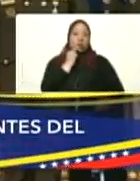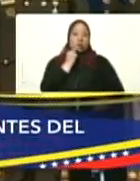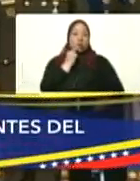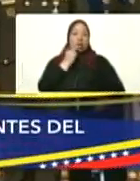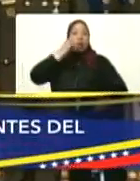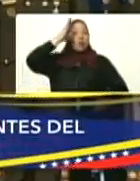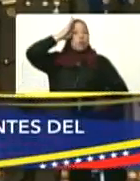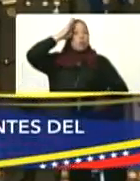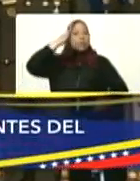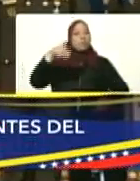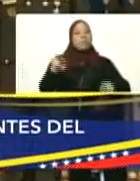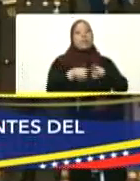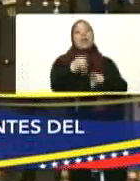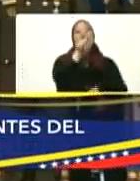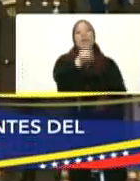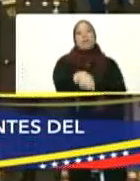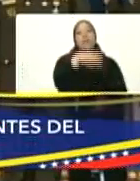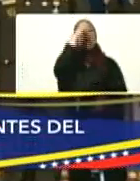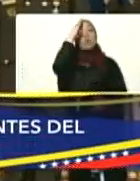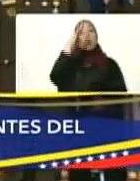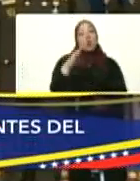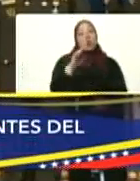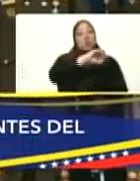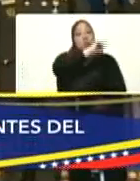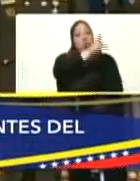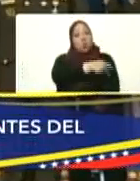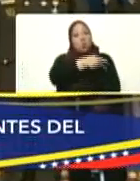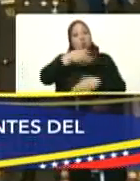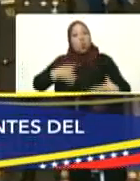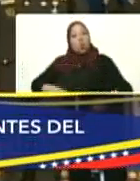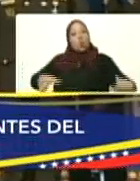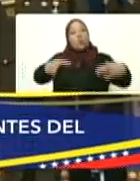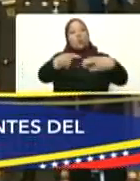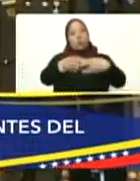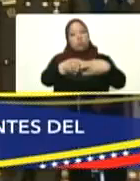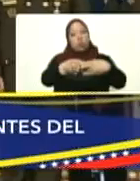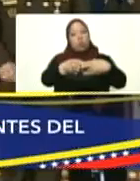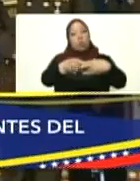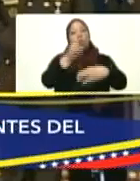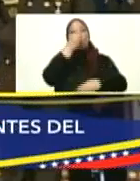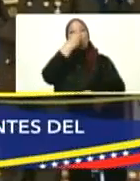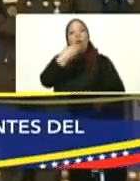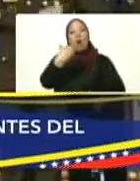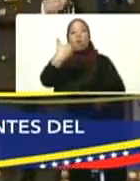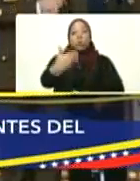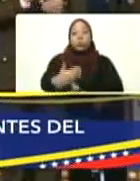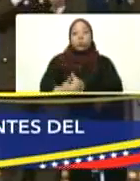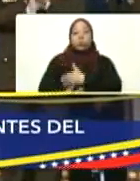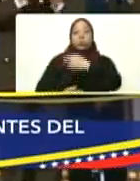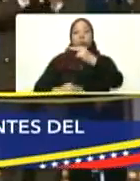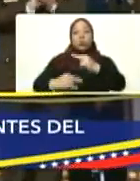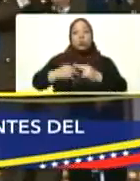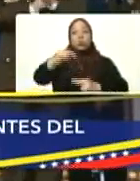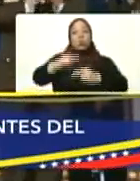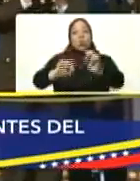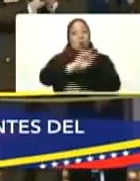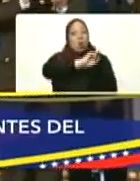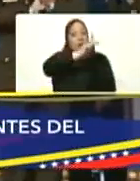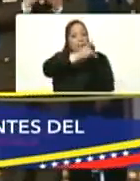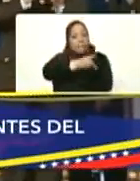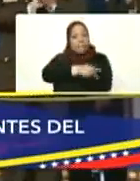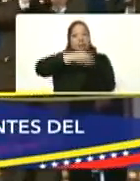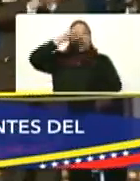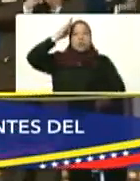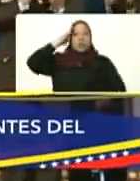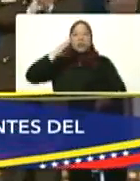Milicia Nacional Bolivariana. Un poderoso equipo para seguir construyendo el poder militar de la